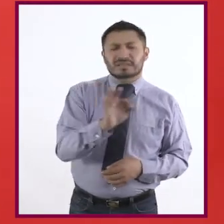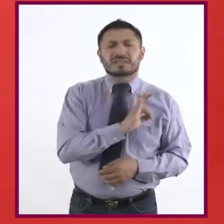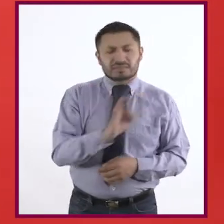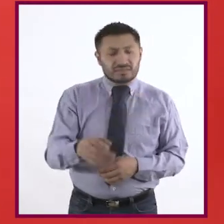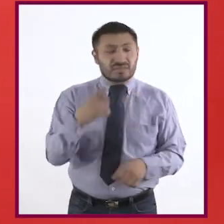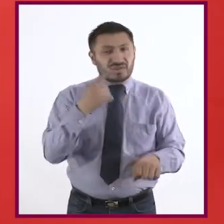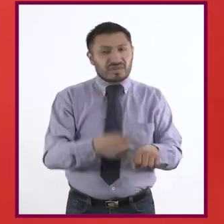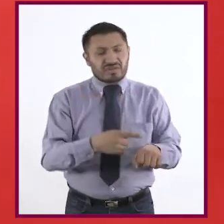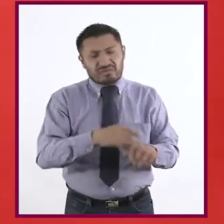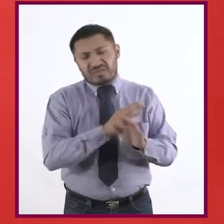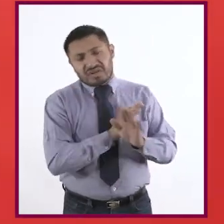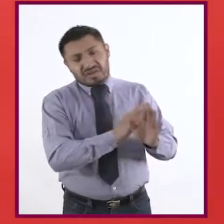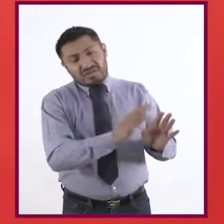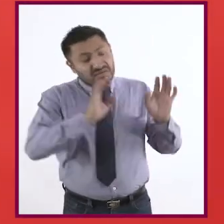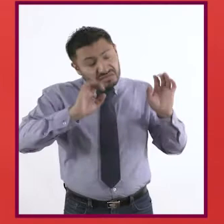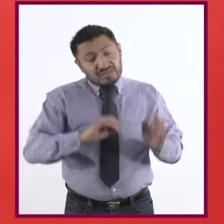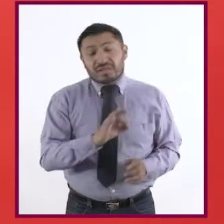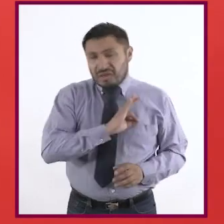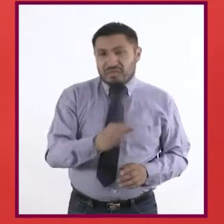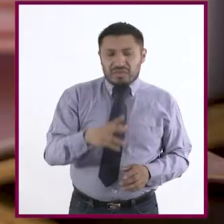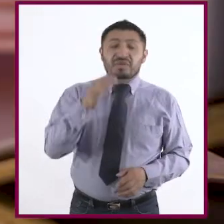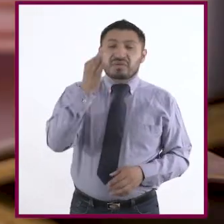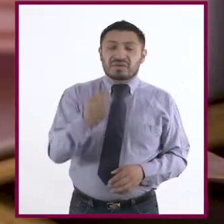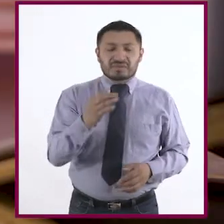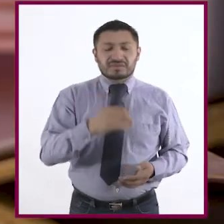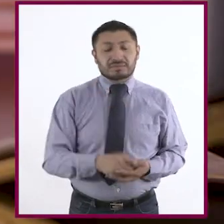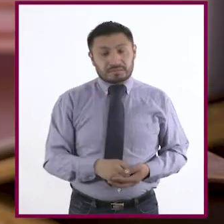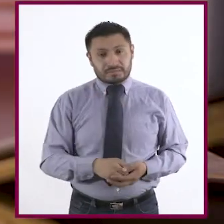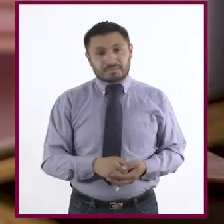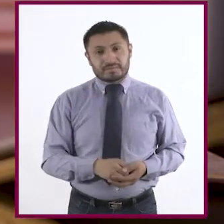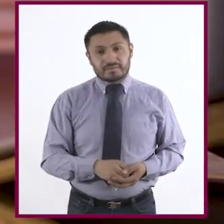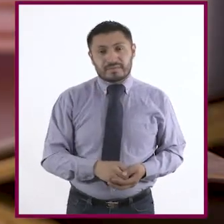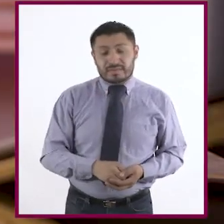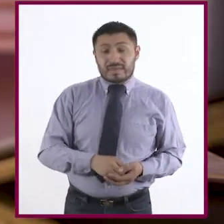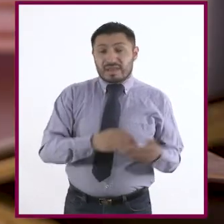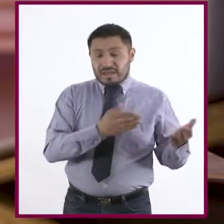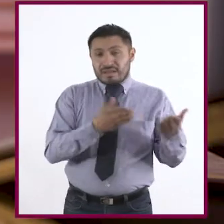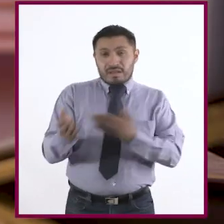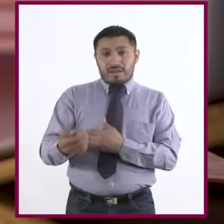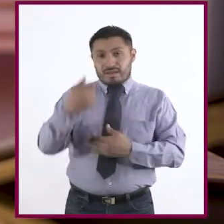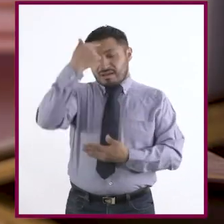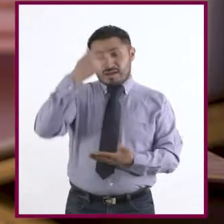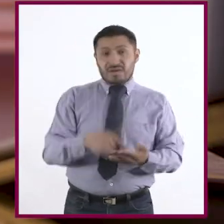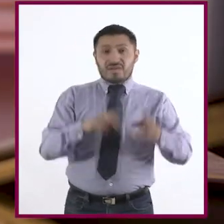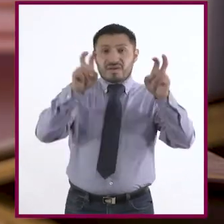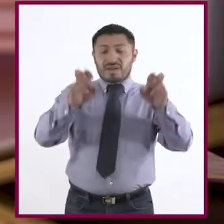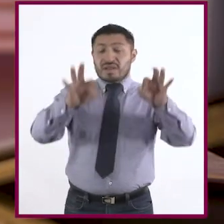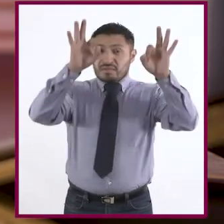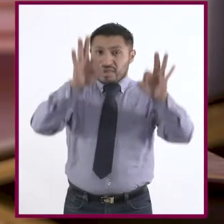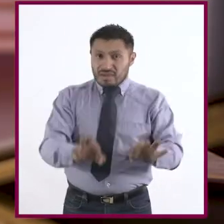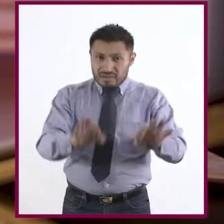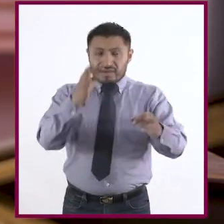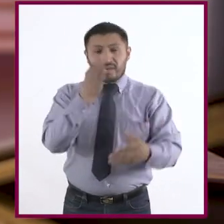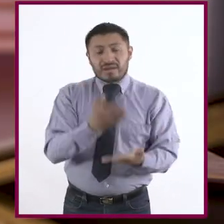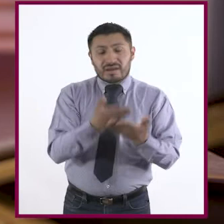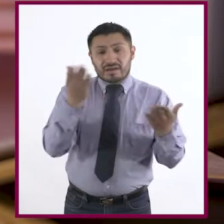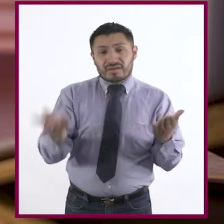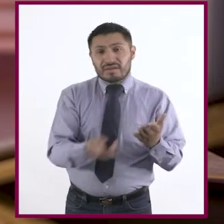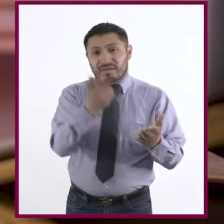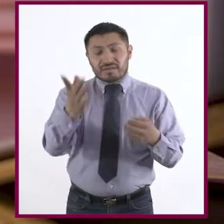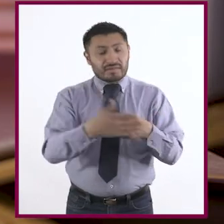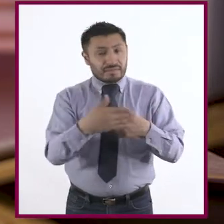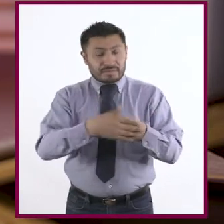evitar enfermedades en ellos. Regreso contigo. Creo que nuestro tema va en la dirección correcta, así es que sigamos con nuestra siguiente